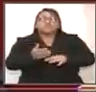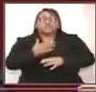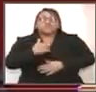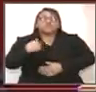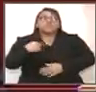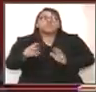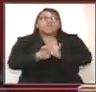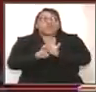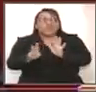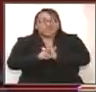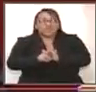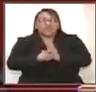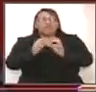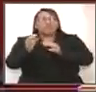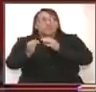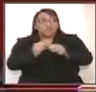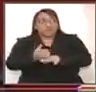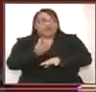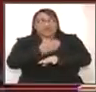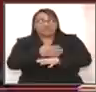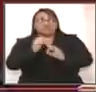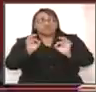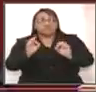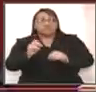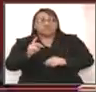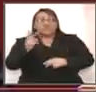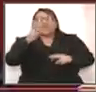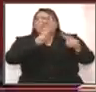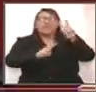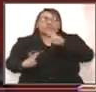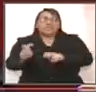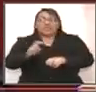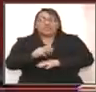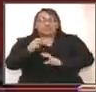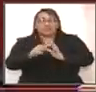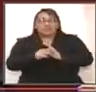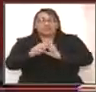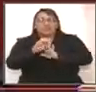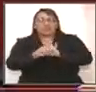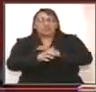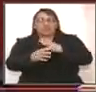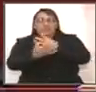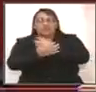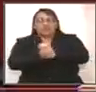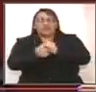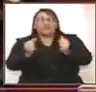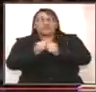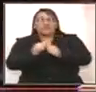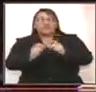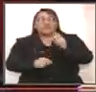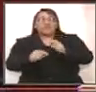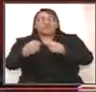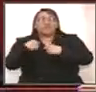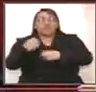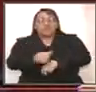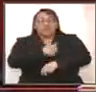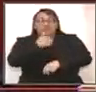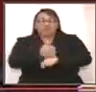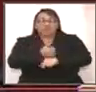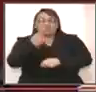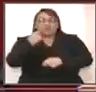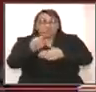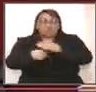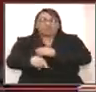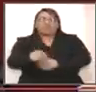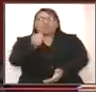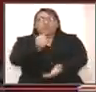nuestra voluntad, como así lo venimos haciendo, de revisar el proyecto de Código Penal que incorpora la figura de responsabilidad autónoma para su